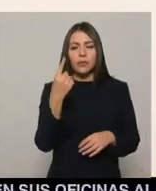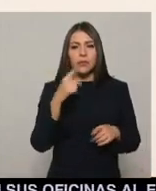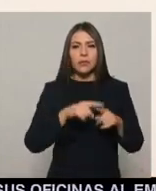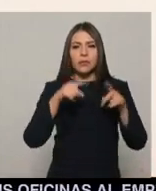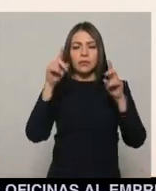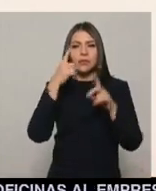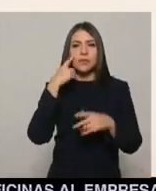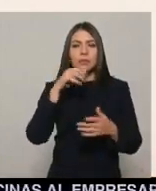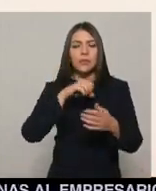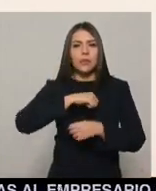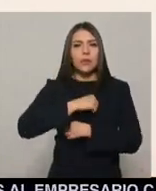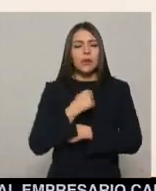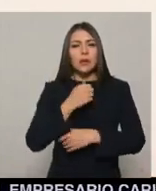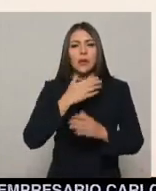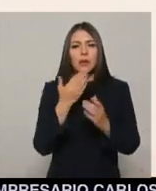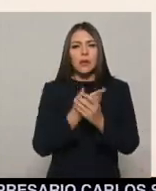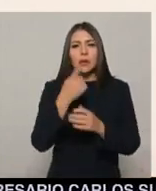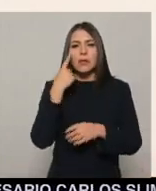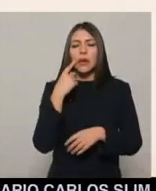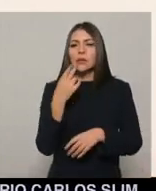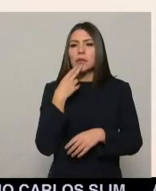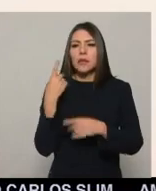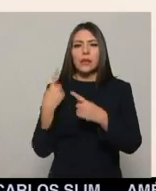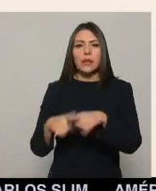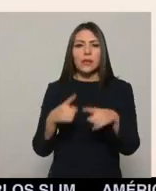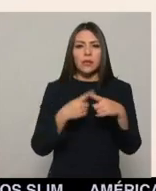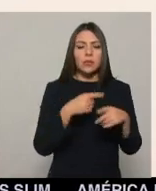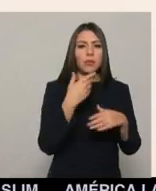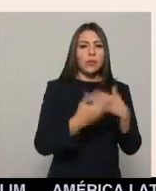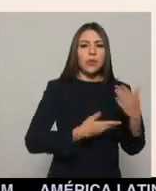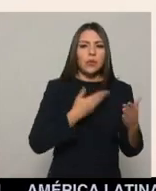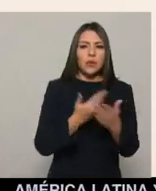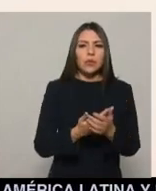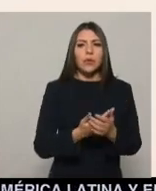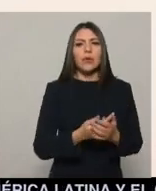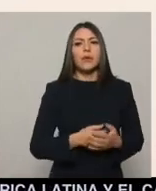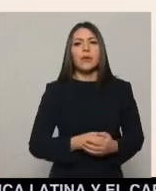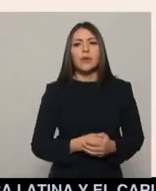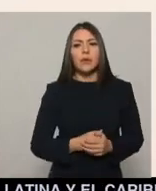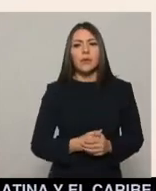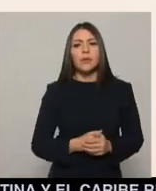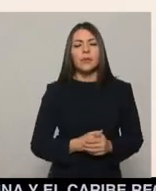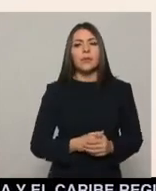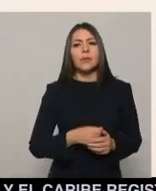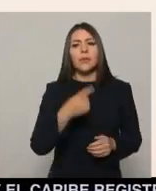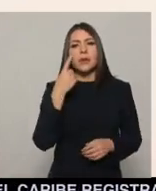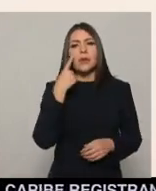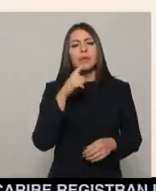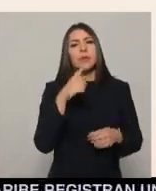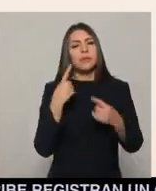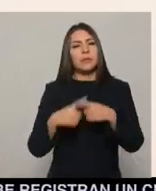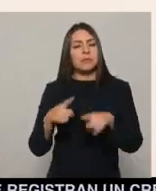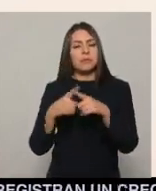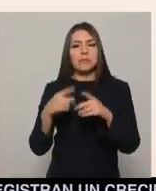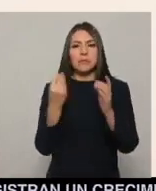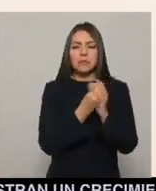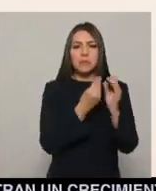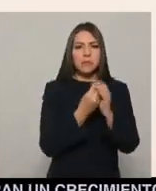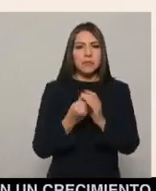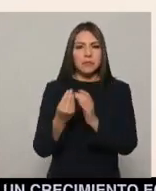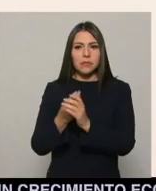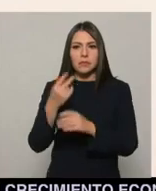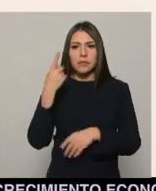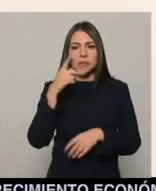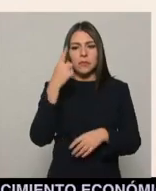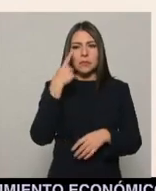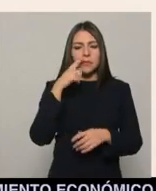diversas disciplinas, ¿no? Que tenemos varias propuestas, desde daguerrotipo hasta nube de puntos. Y por el otro lado tenemos